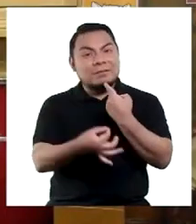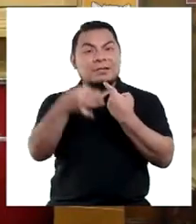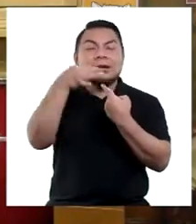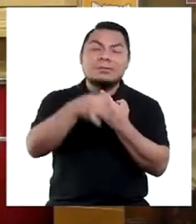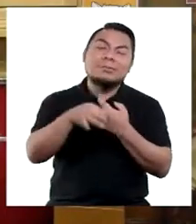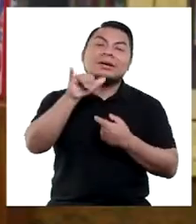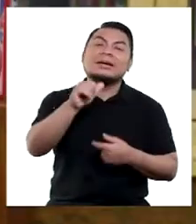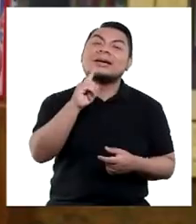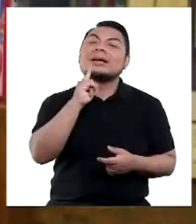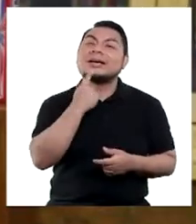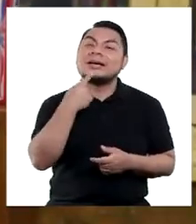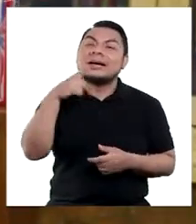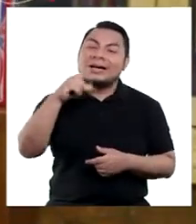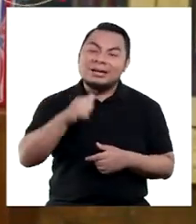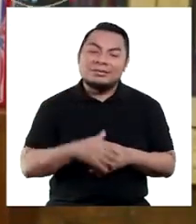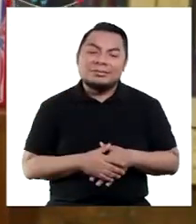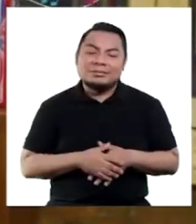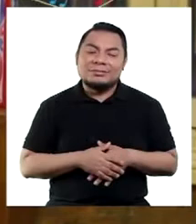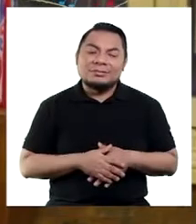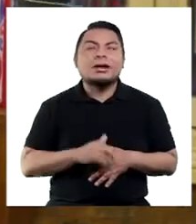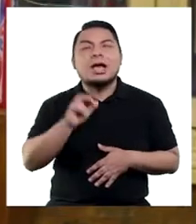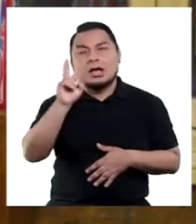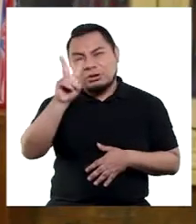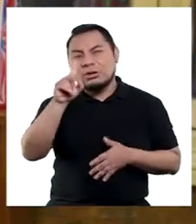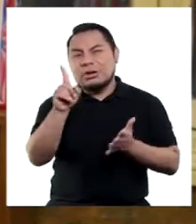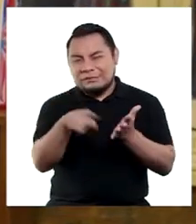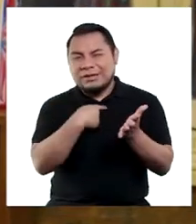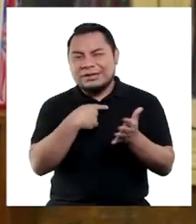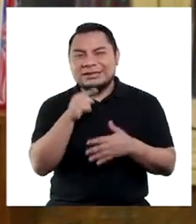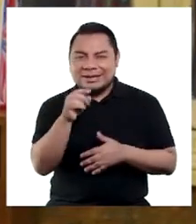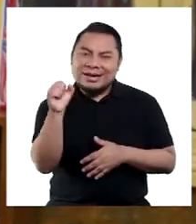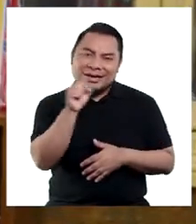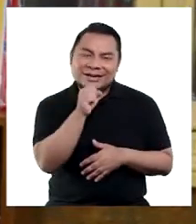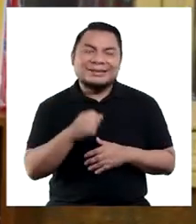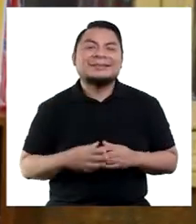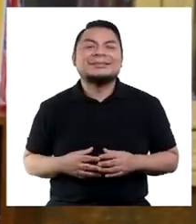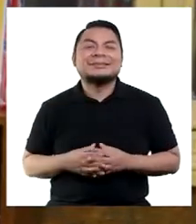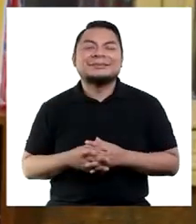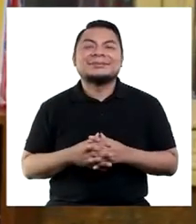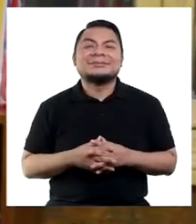plátanos y limón dos veces